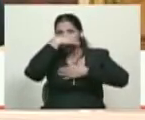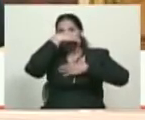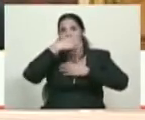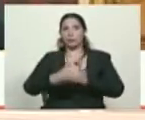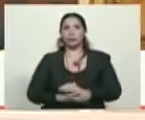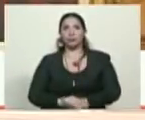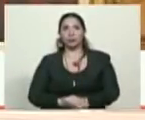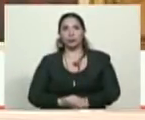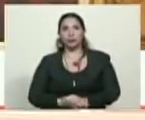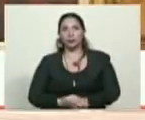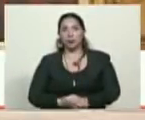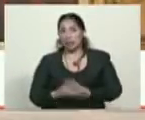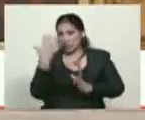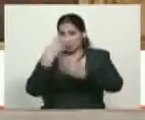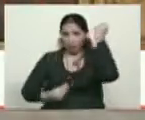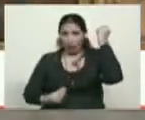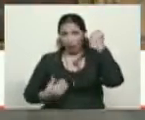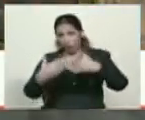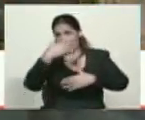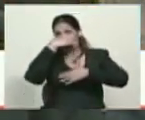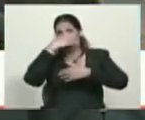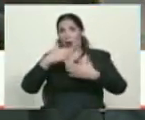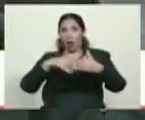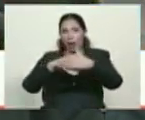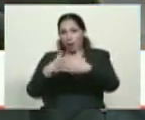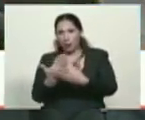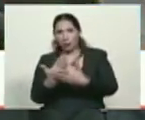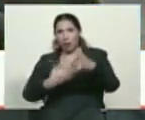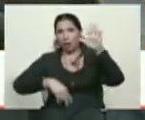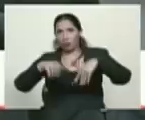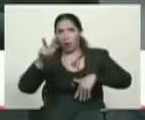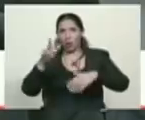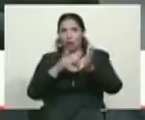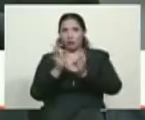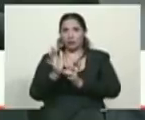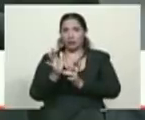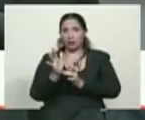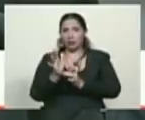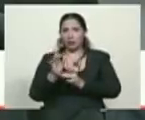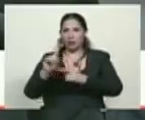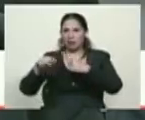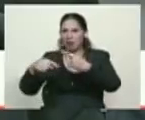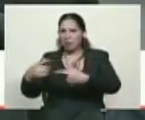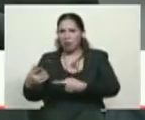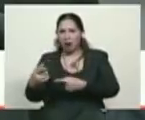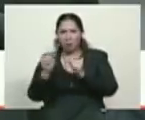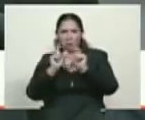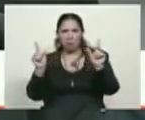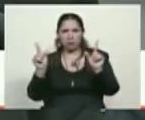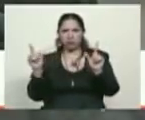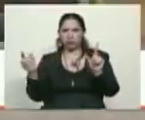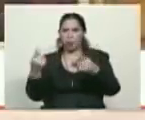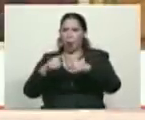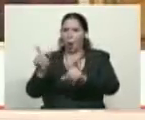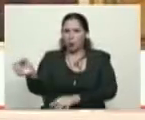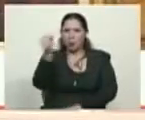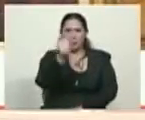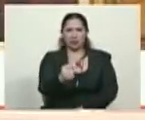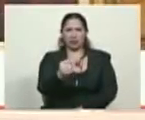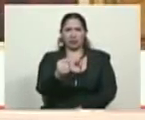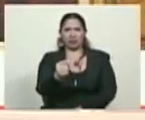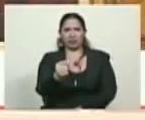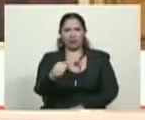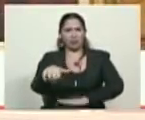llevado secuestrado de aquí, aquella madrugada del 12 de abril, bueno, de repente apareció un presidente en los